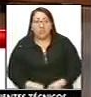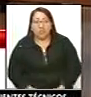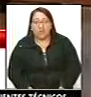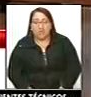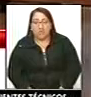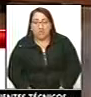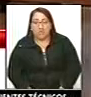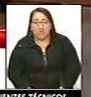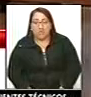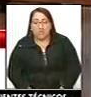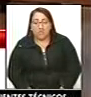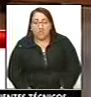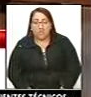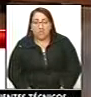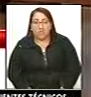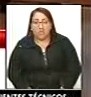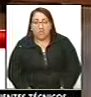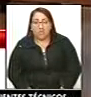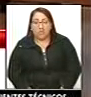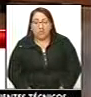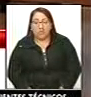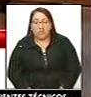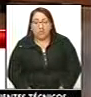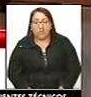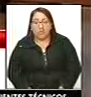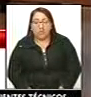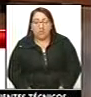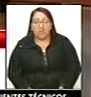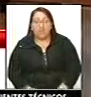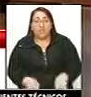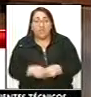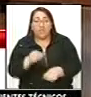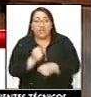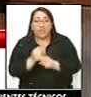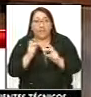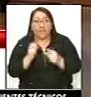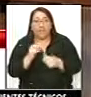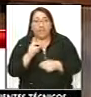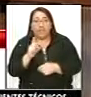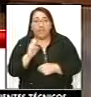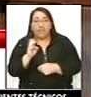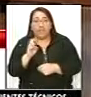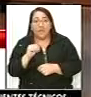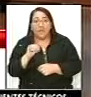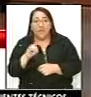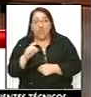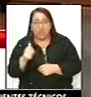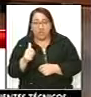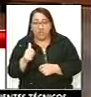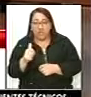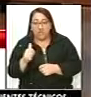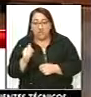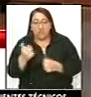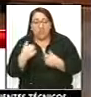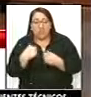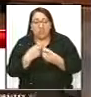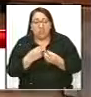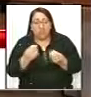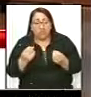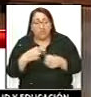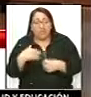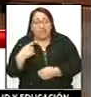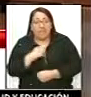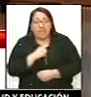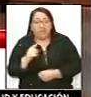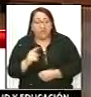También para trabajar este tema, tenemos el tema de la demuna. El tema de la demuna tiene capacidad de denuncia